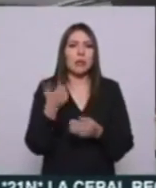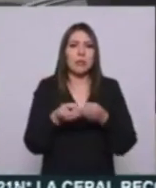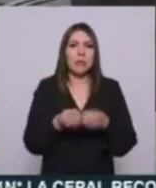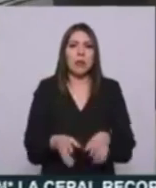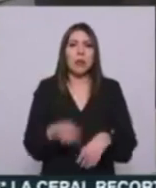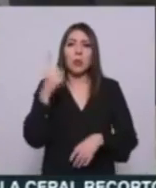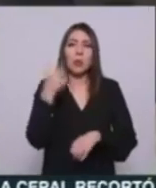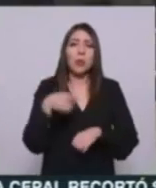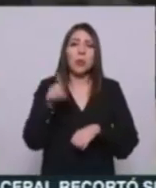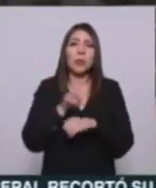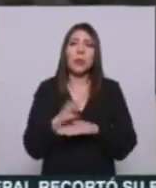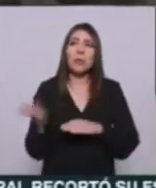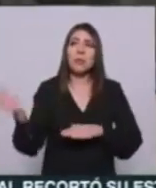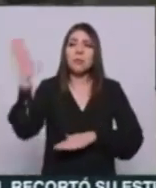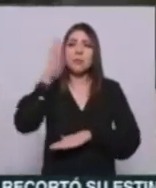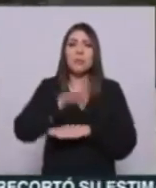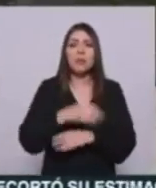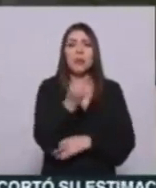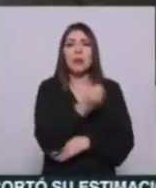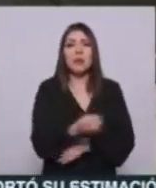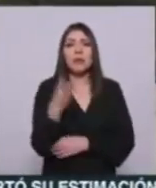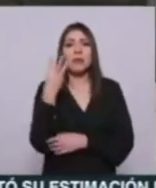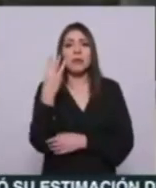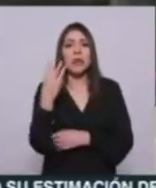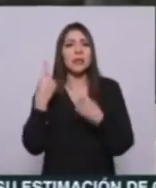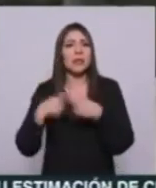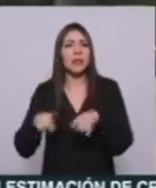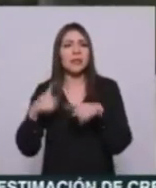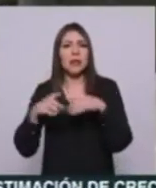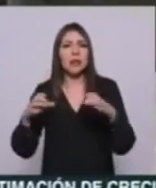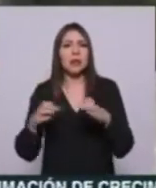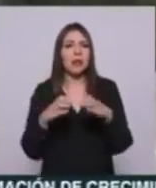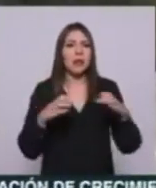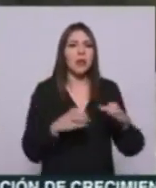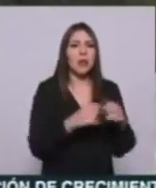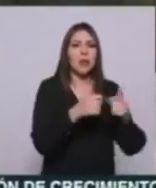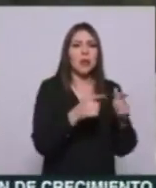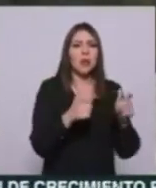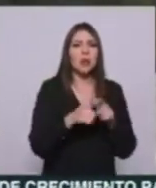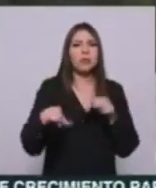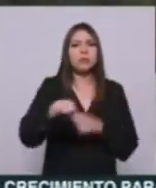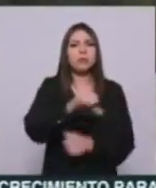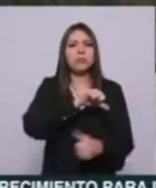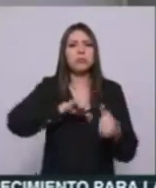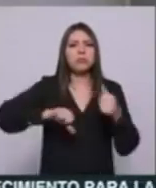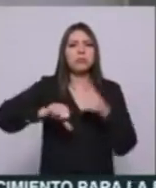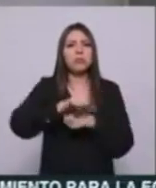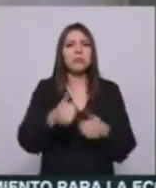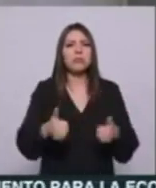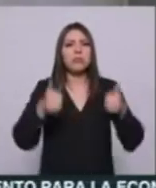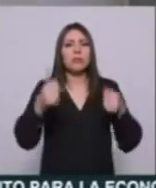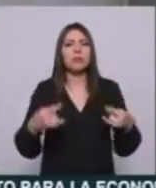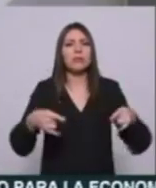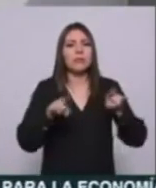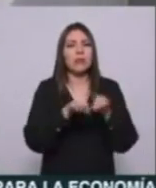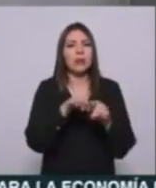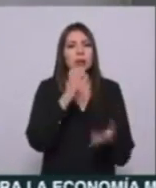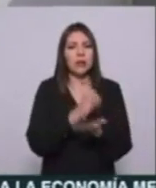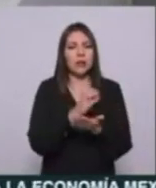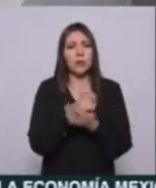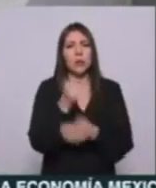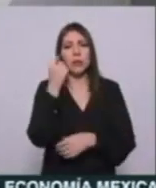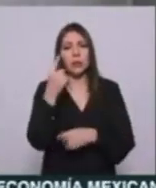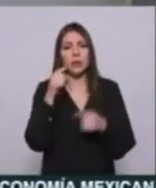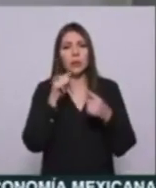incluso en un día, más de 3 organizaciones con diferentes objetivos se turnan para tomar la caseta. Una de ellas, el Movimiento